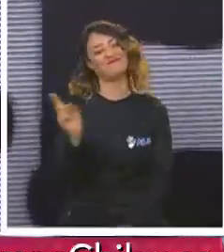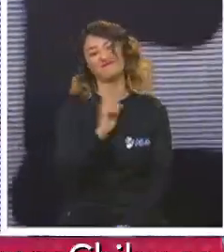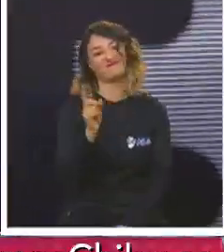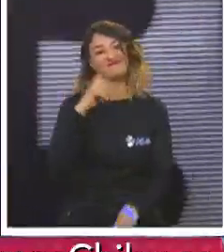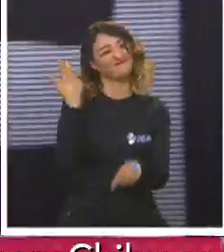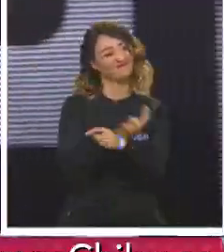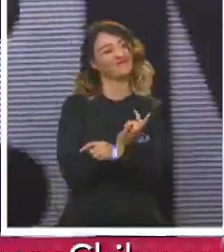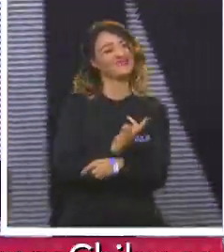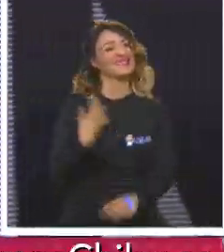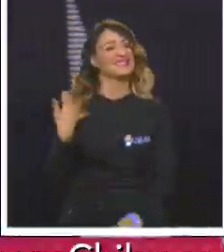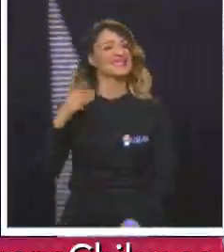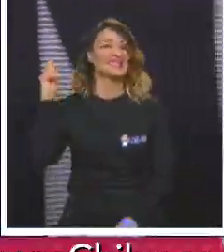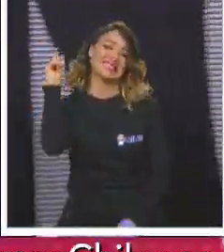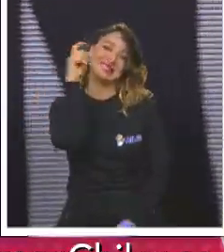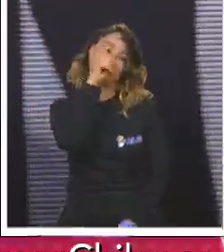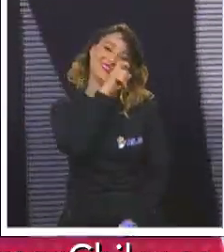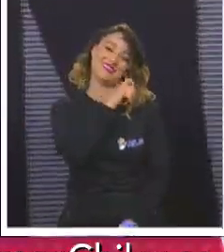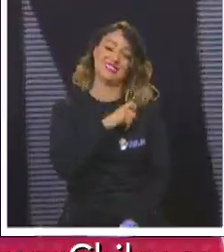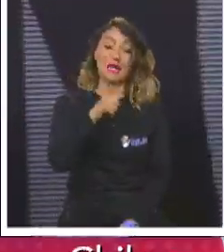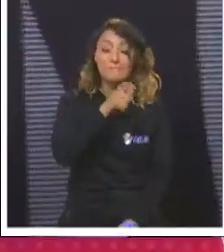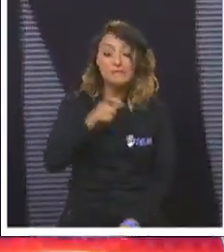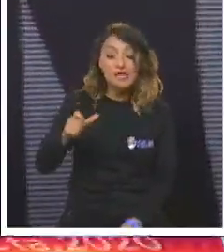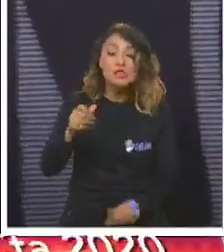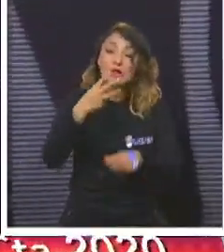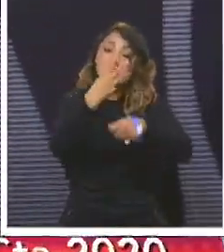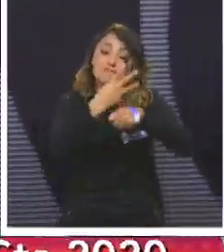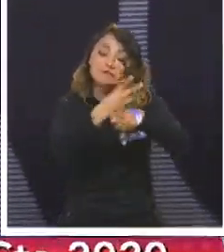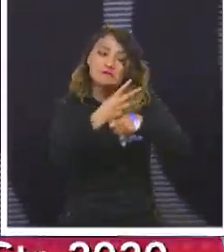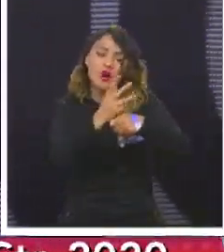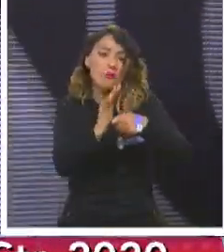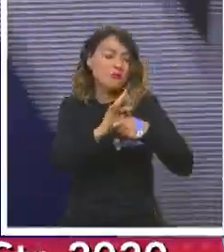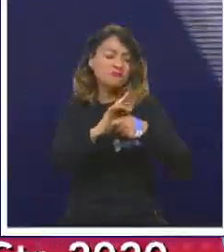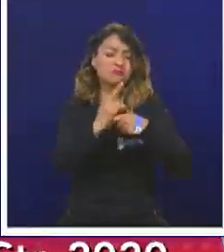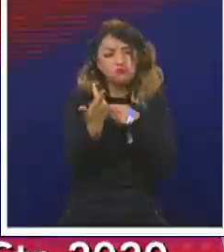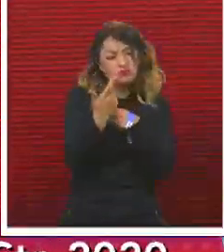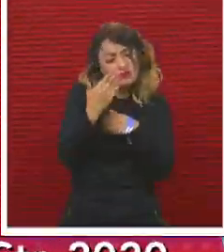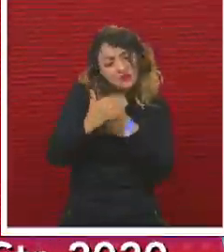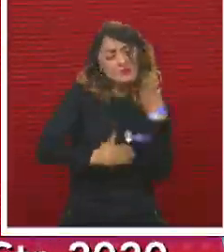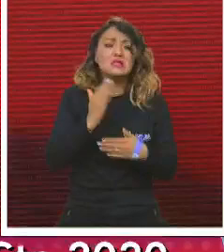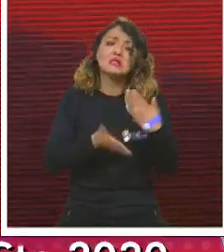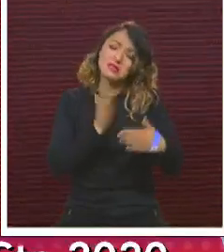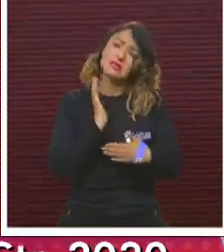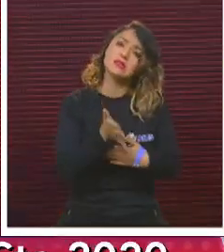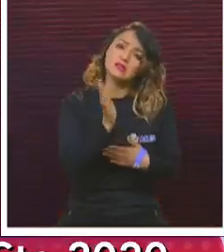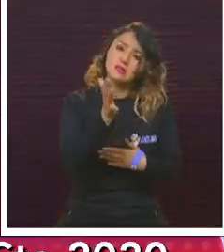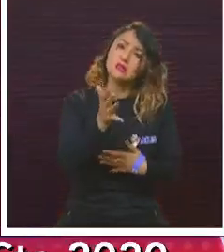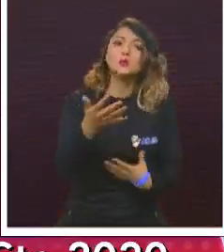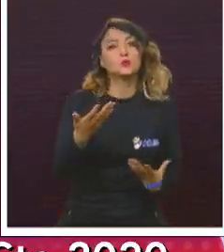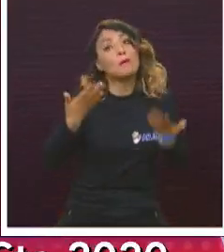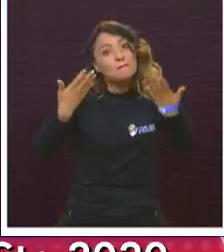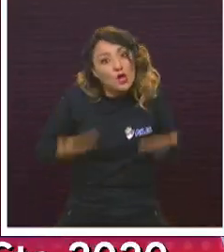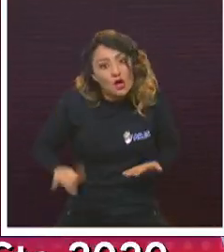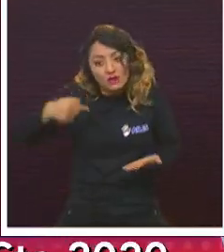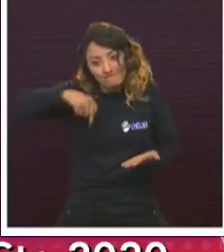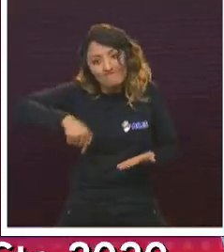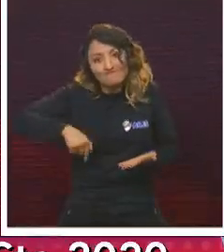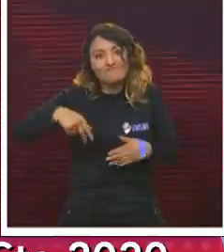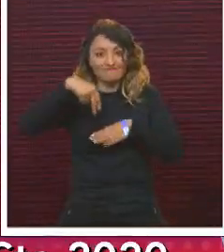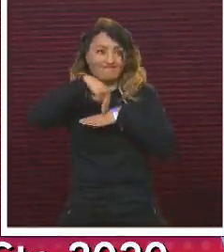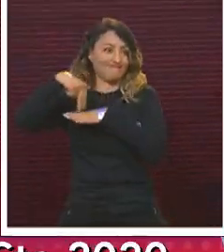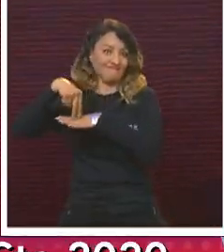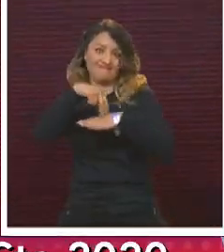Pero ha sido difícil para los adultos mayores reinventarse. Por eso estamos acá. Y en ese aspecto,